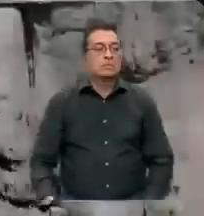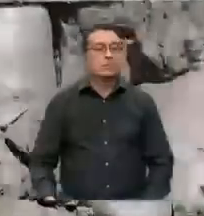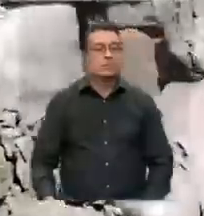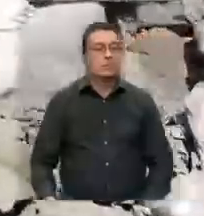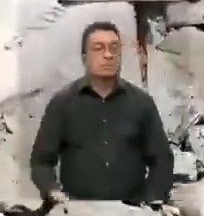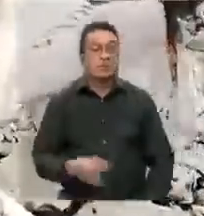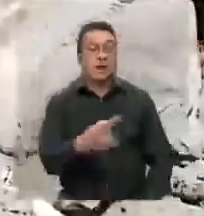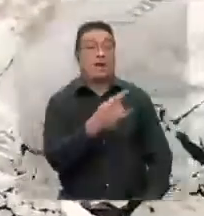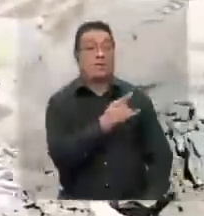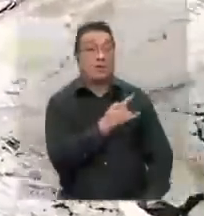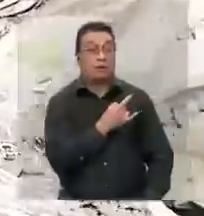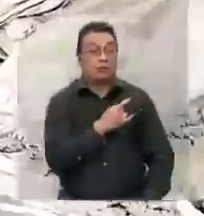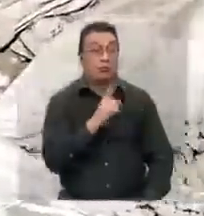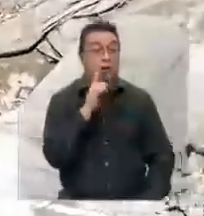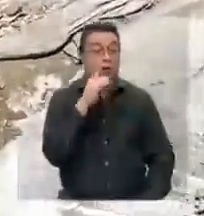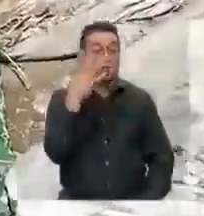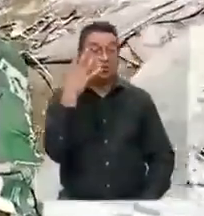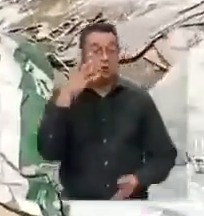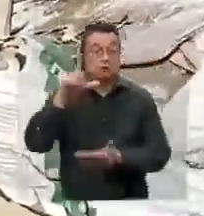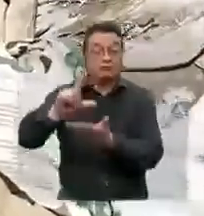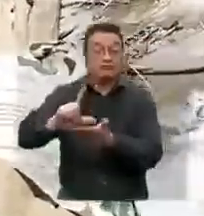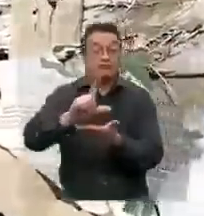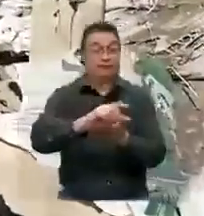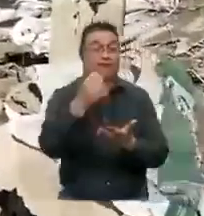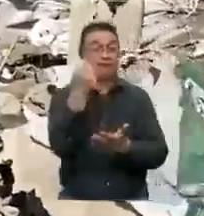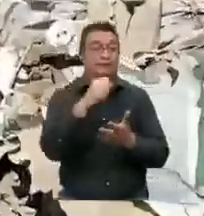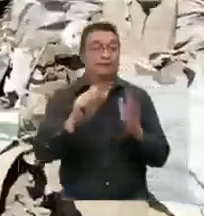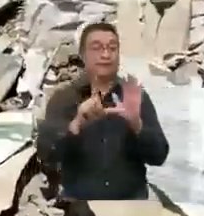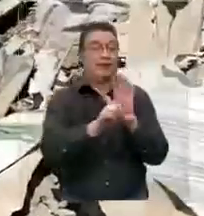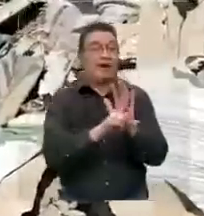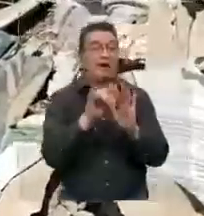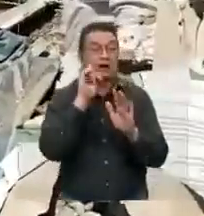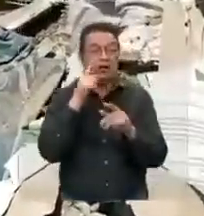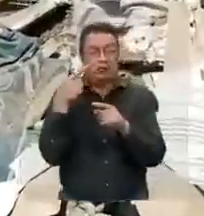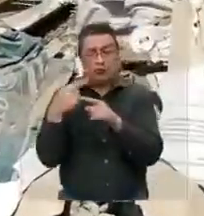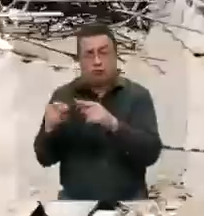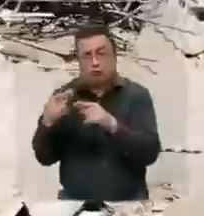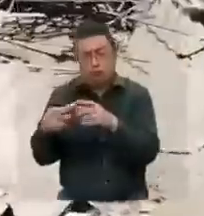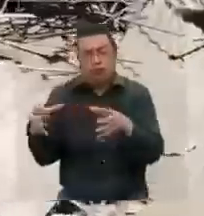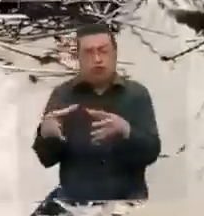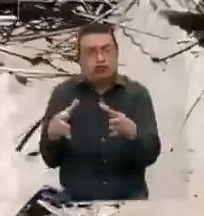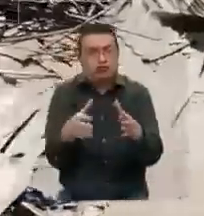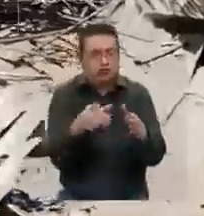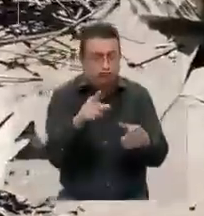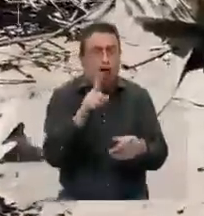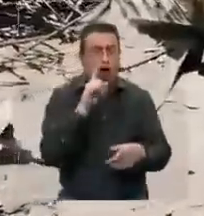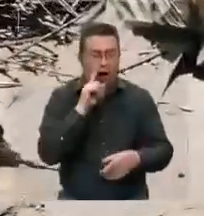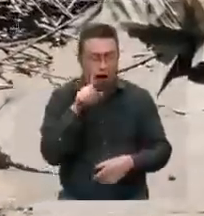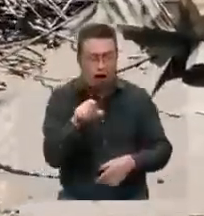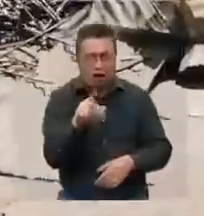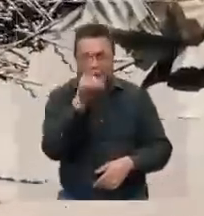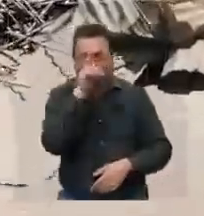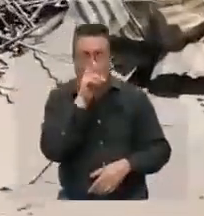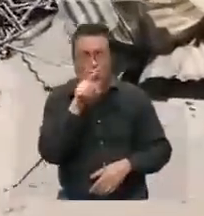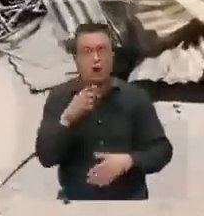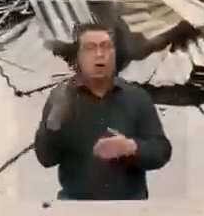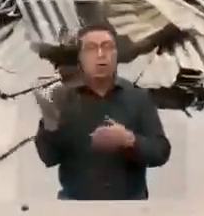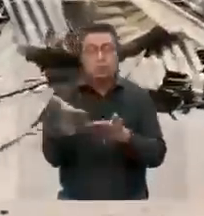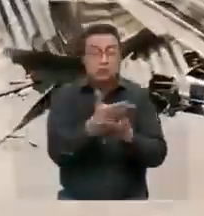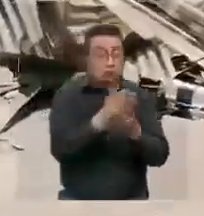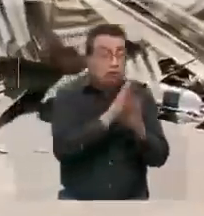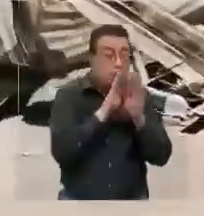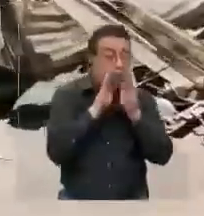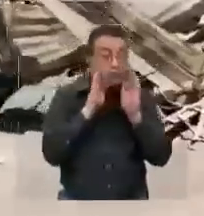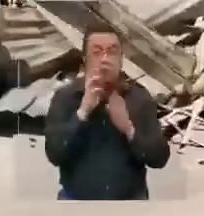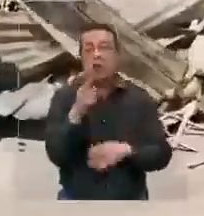En Maipú hay 4 vertederos ilegales y una veintena de microbasurales como este. Por más que se limpie, la